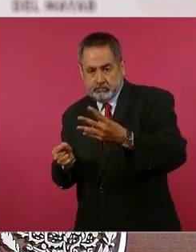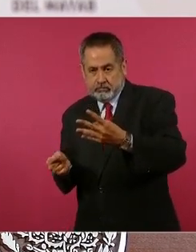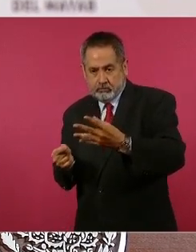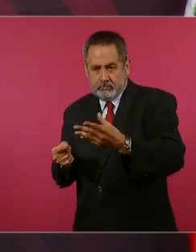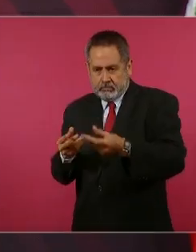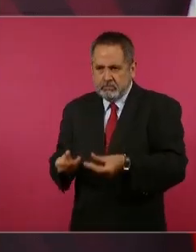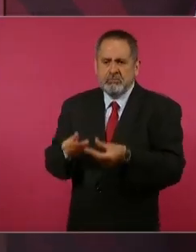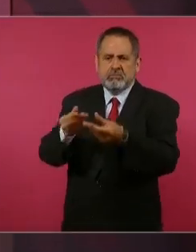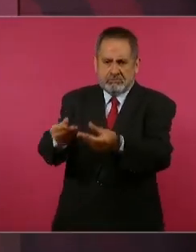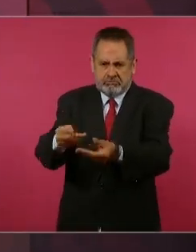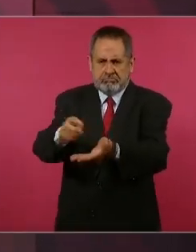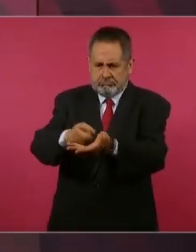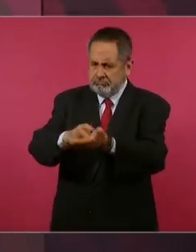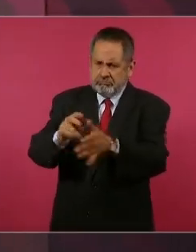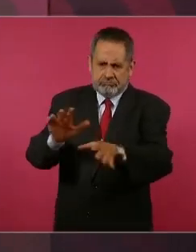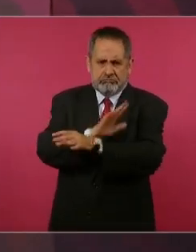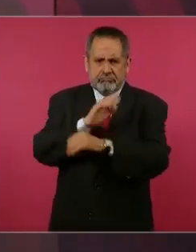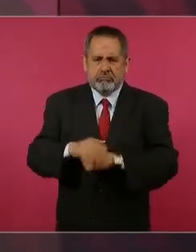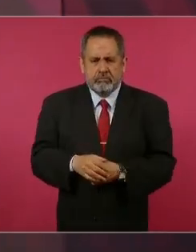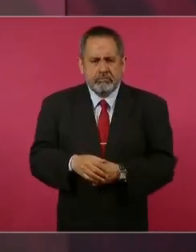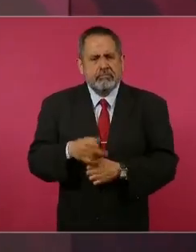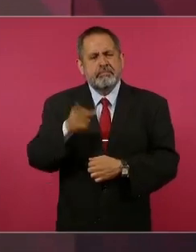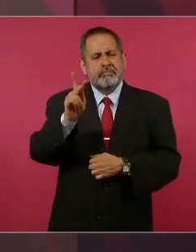Pero yo, cuando empecé a ver